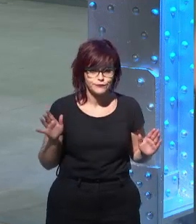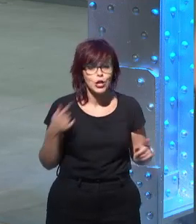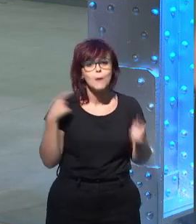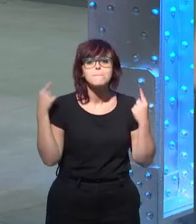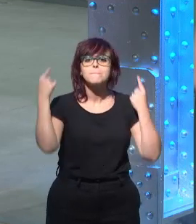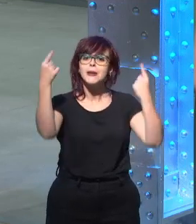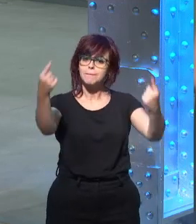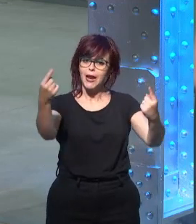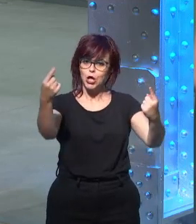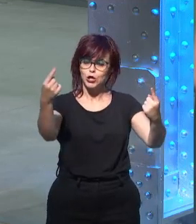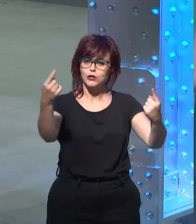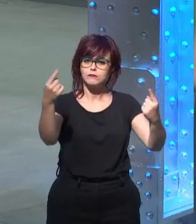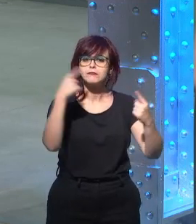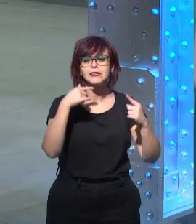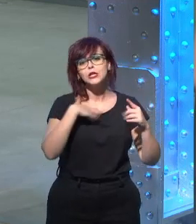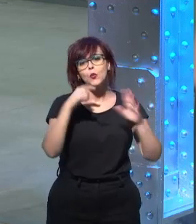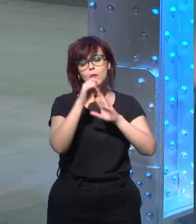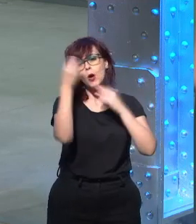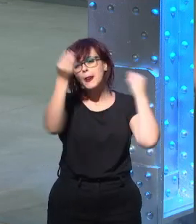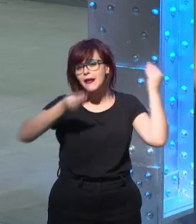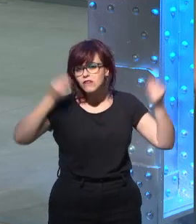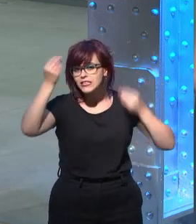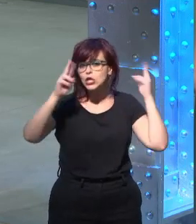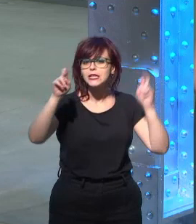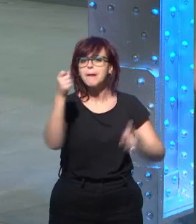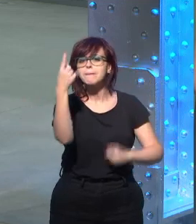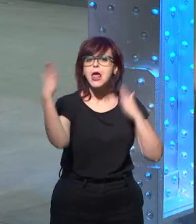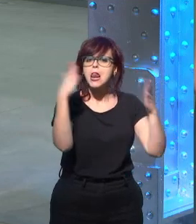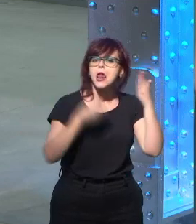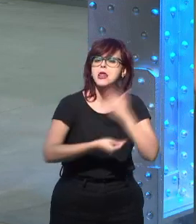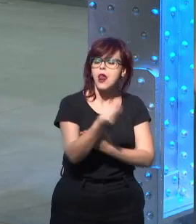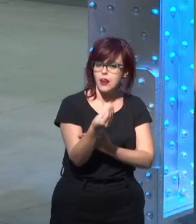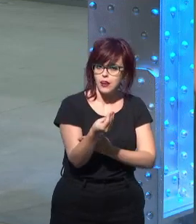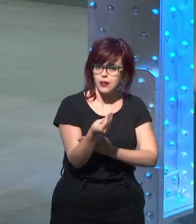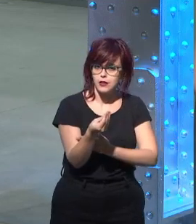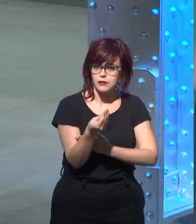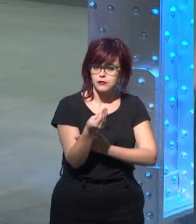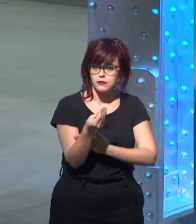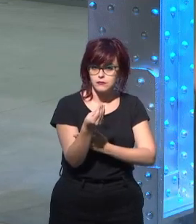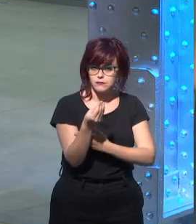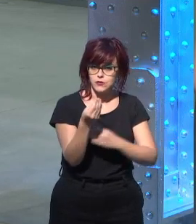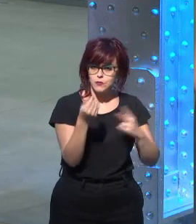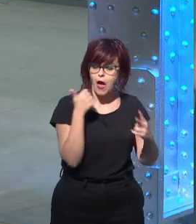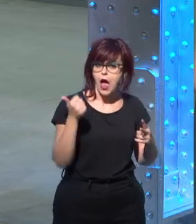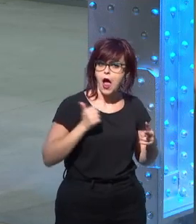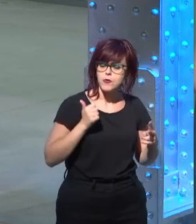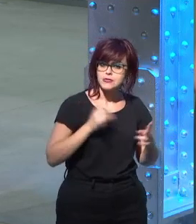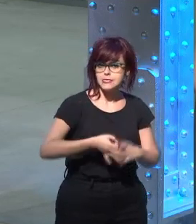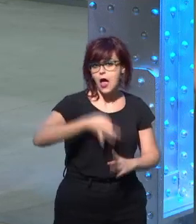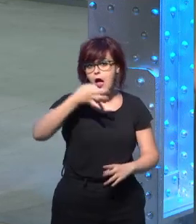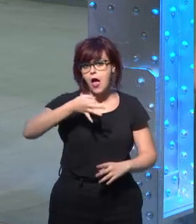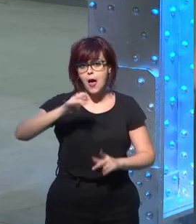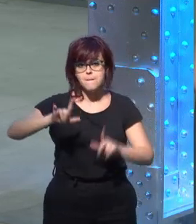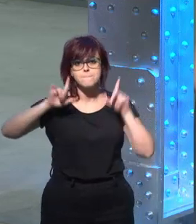Lo primero, unas reflexiones sobre los millennials, que empalman con la primera